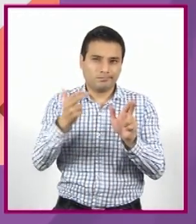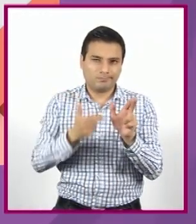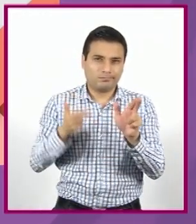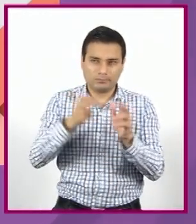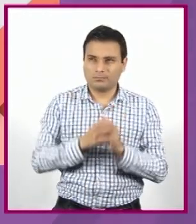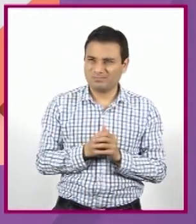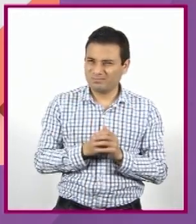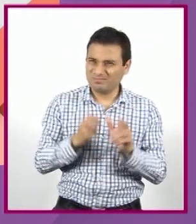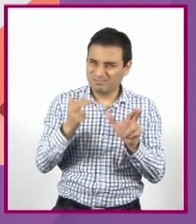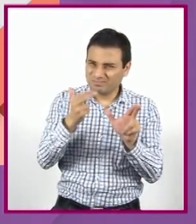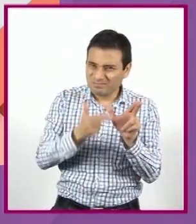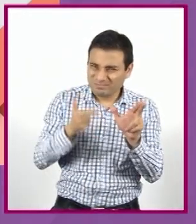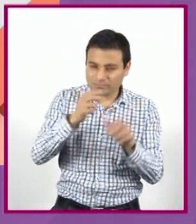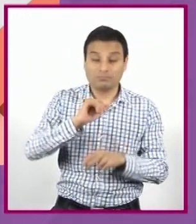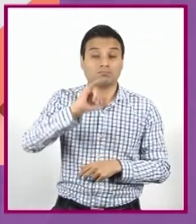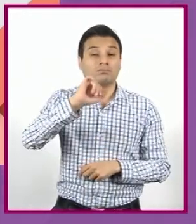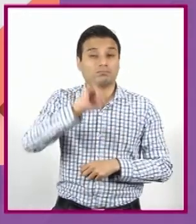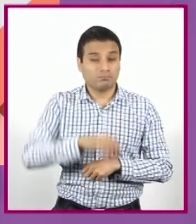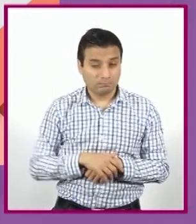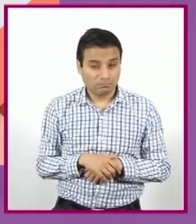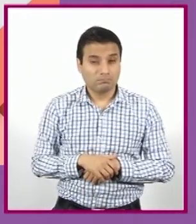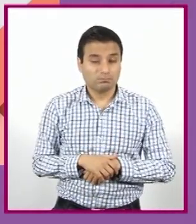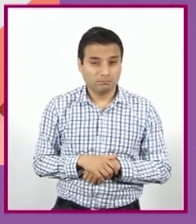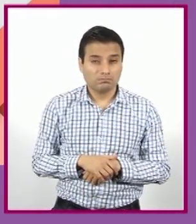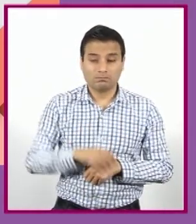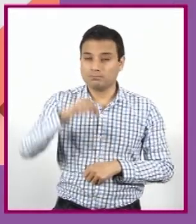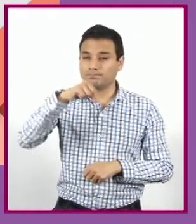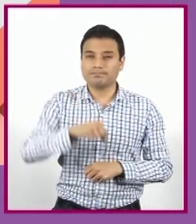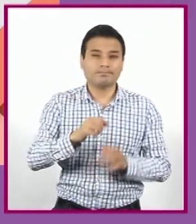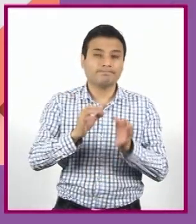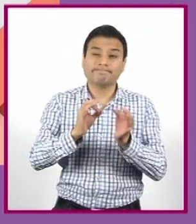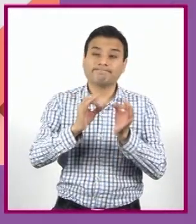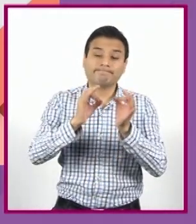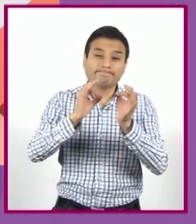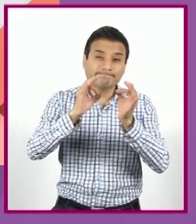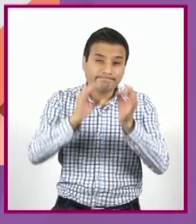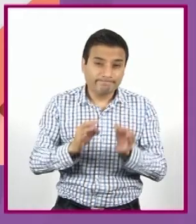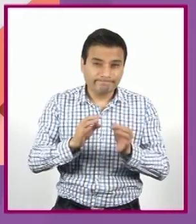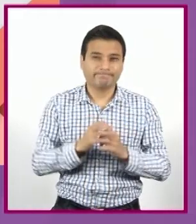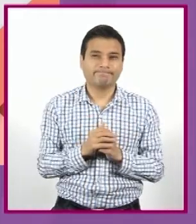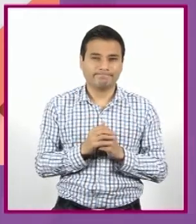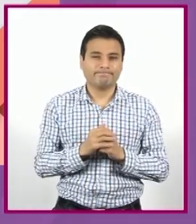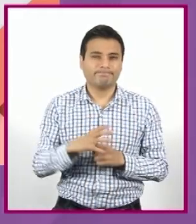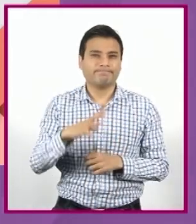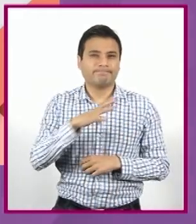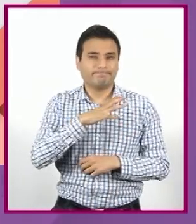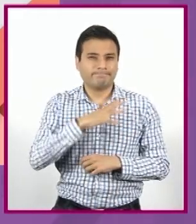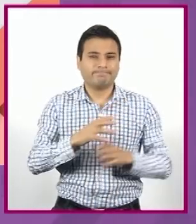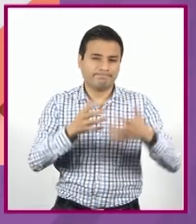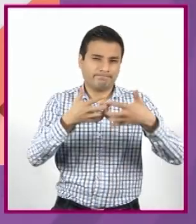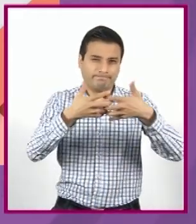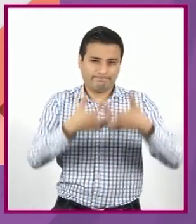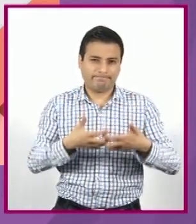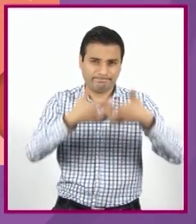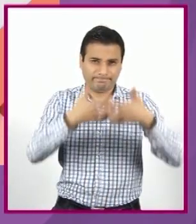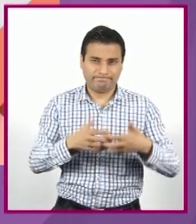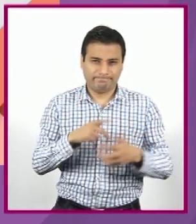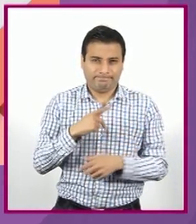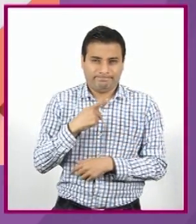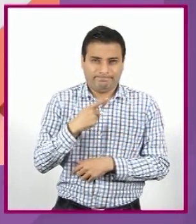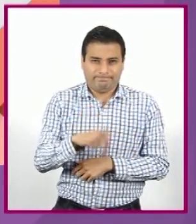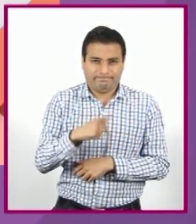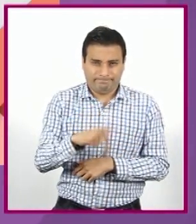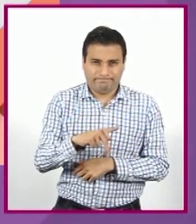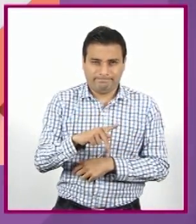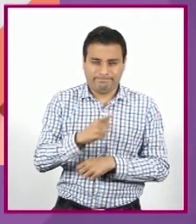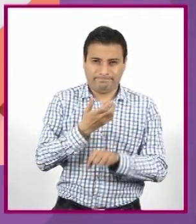¿Una estación? Así es. El punto de partida de la compañía de tubos neumáticos de Boston a Liverpool.